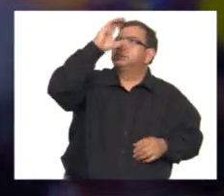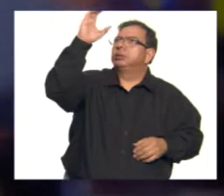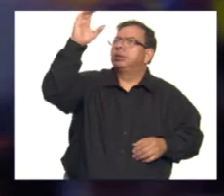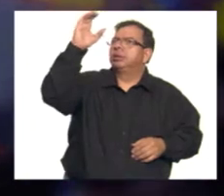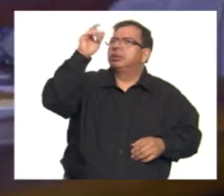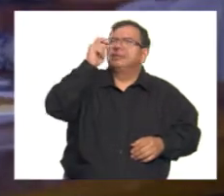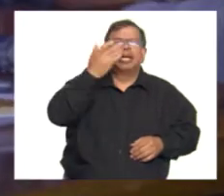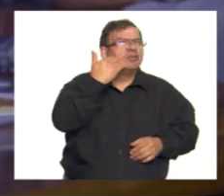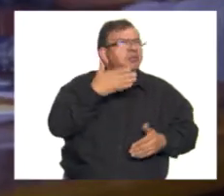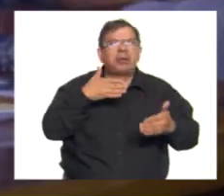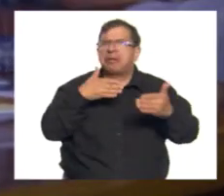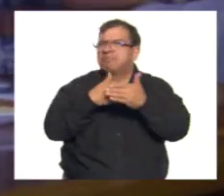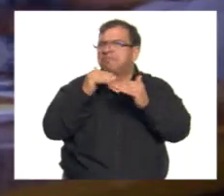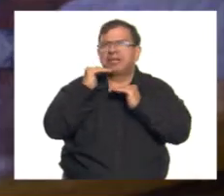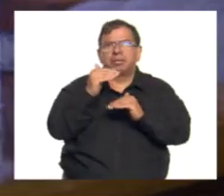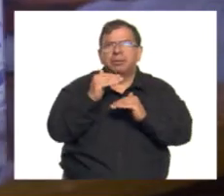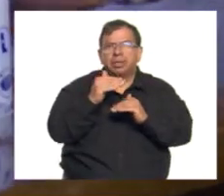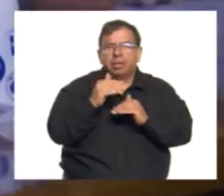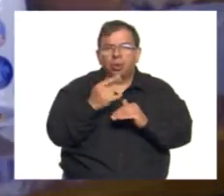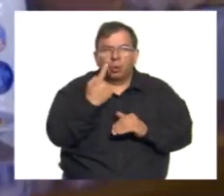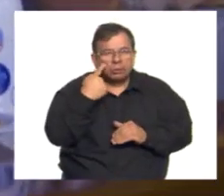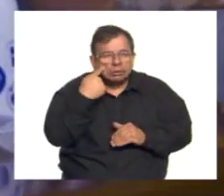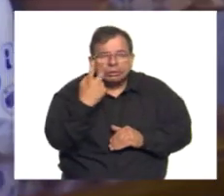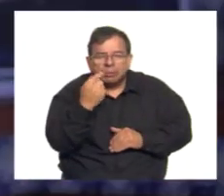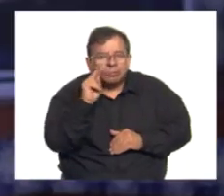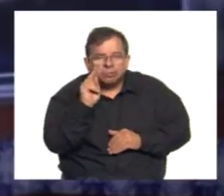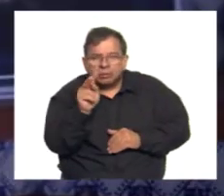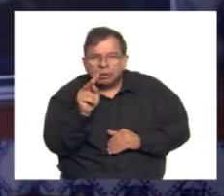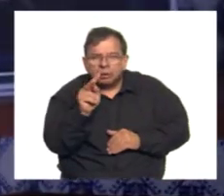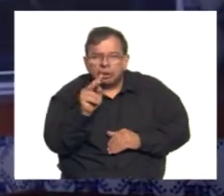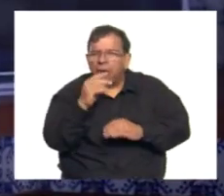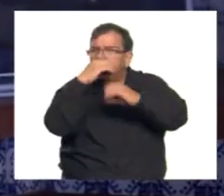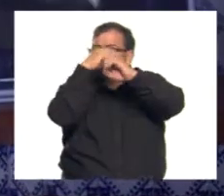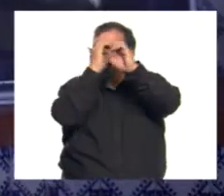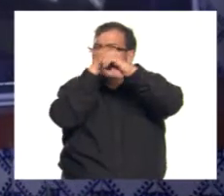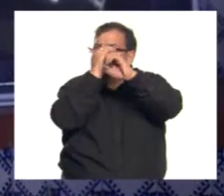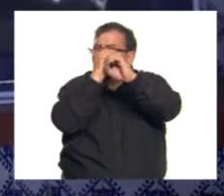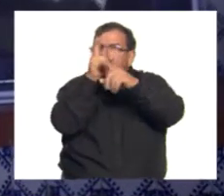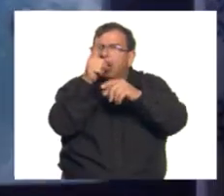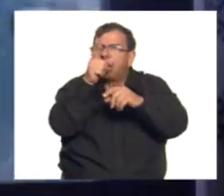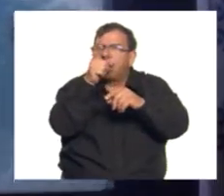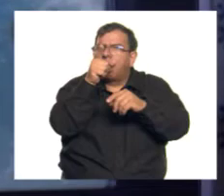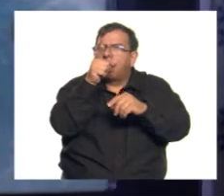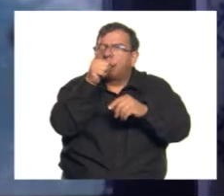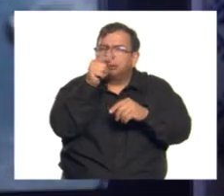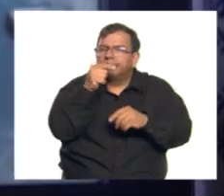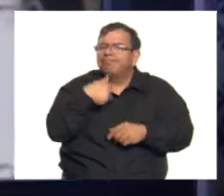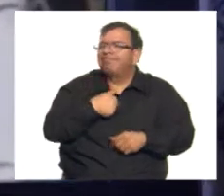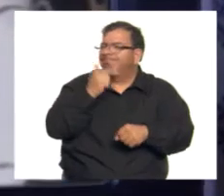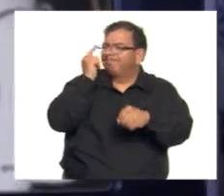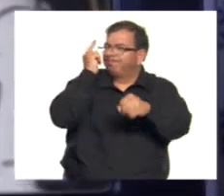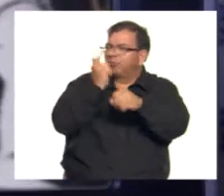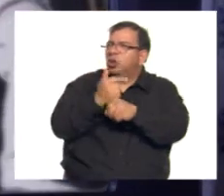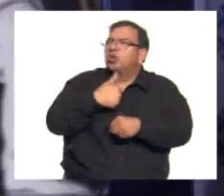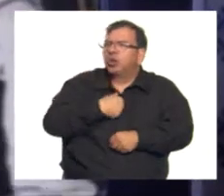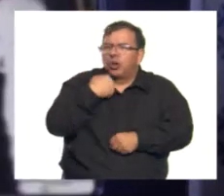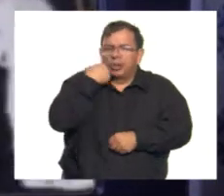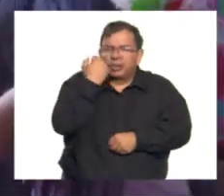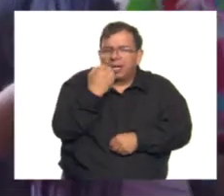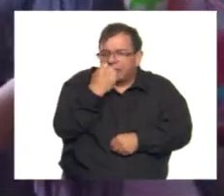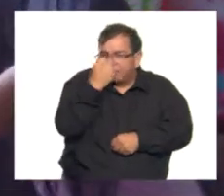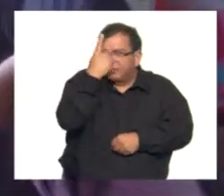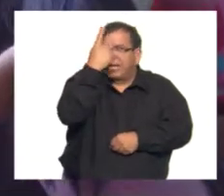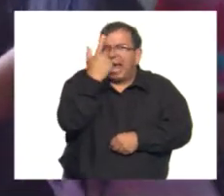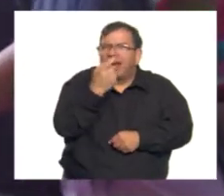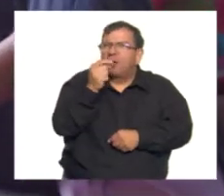límites. Un día en la televisión vi un programa sobre el telescopio espacial Hubble y fue ahí cuando lo supe. Quería inventar algo que viajara al